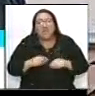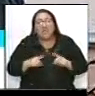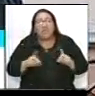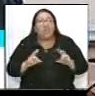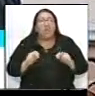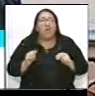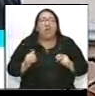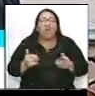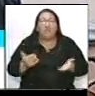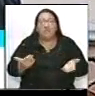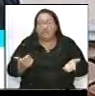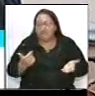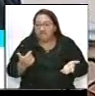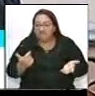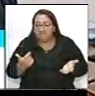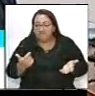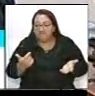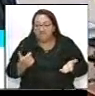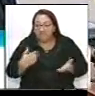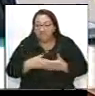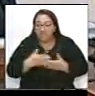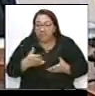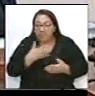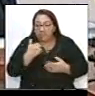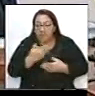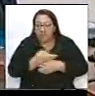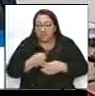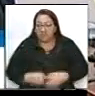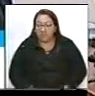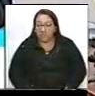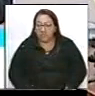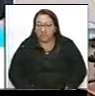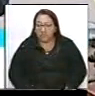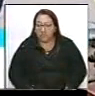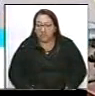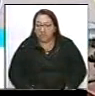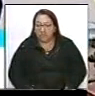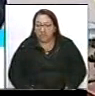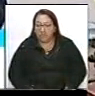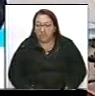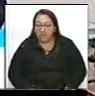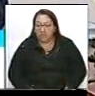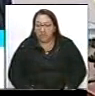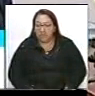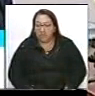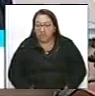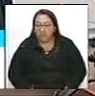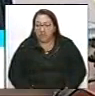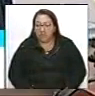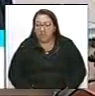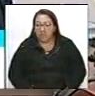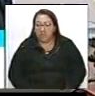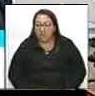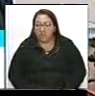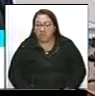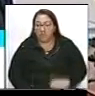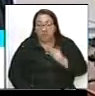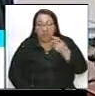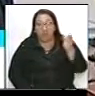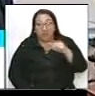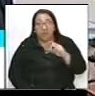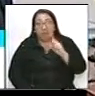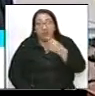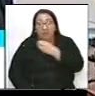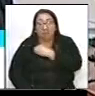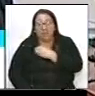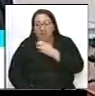hay, no están dadas las mejores condiciones para discutir este tema, en razón de que mañana viene el Premier y se